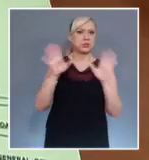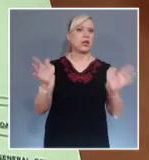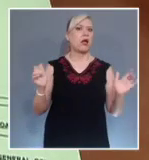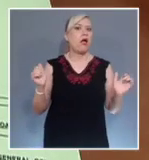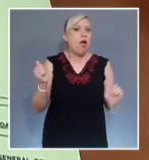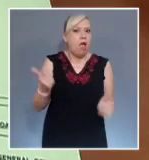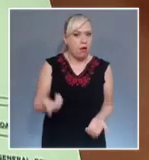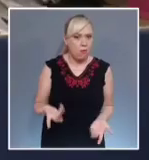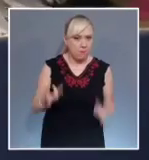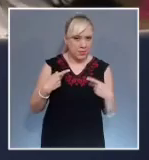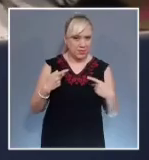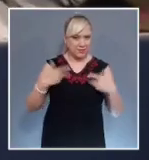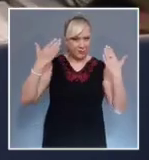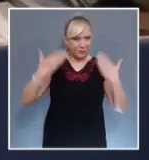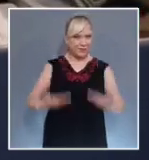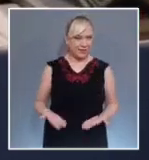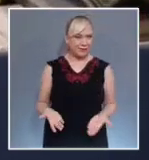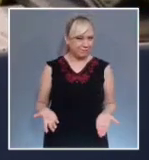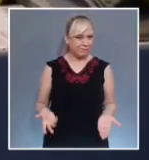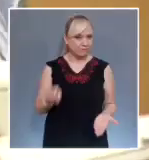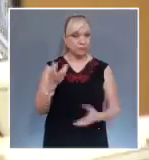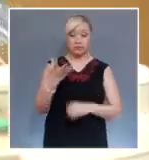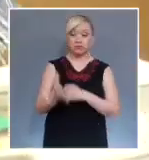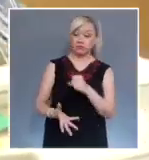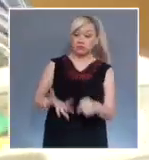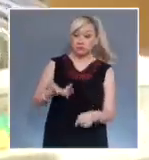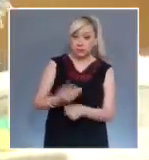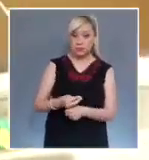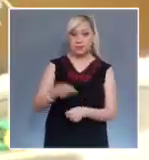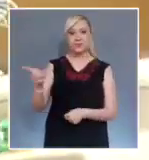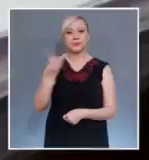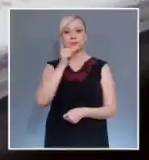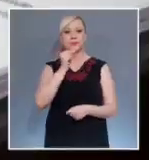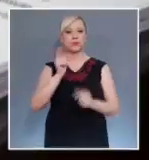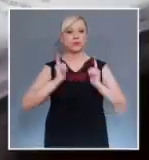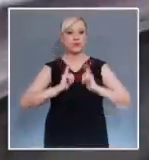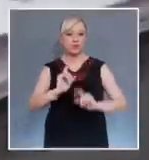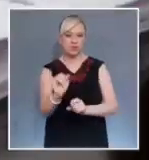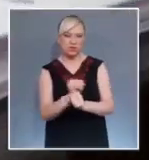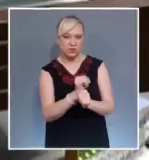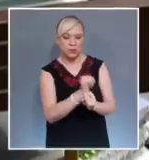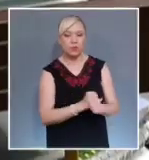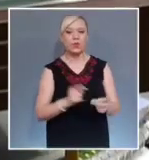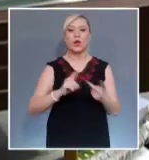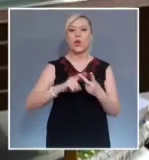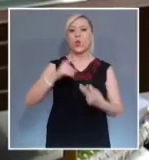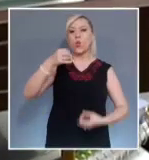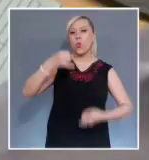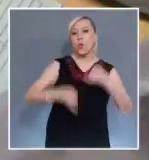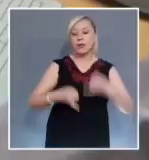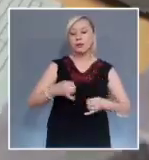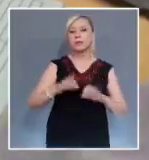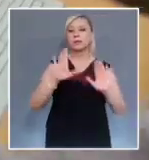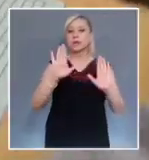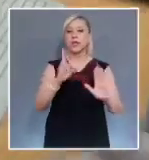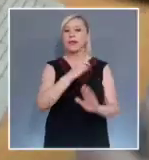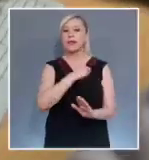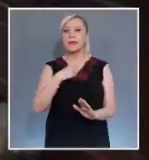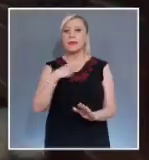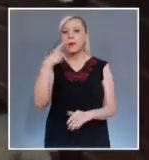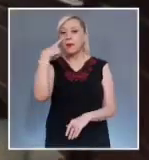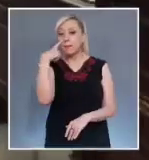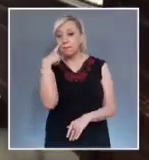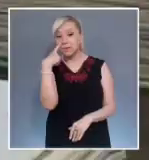reparatorios la fiscalía y el juez de control deberán asegurarse que las partes se encuentren una solución adecuada